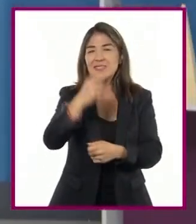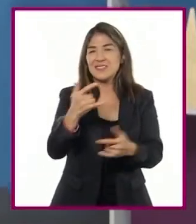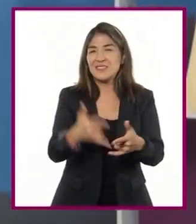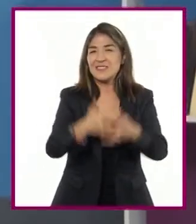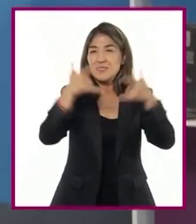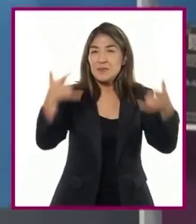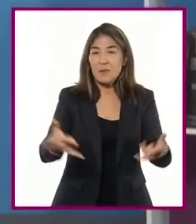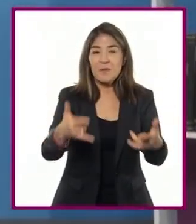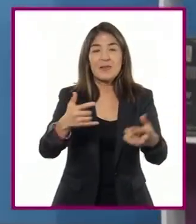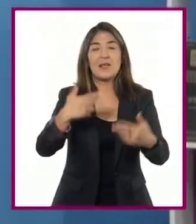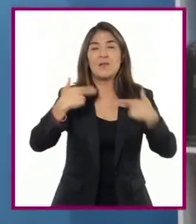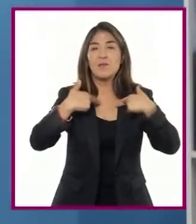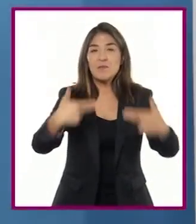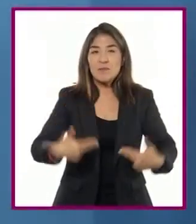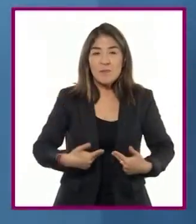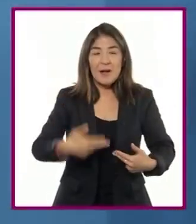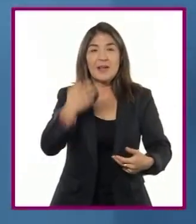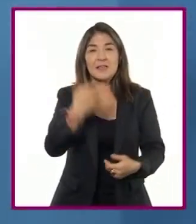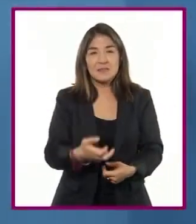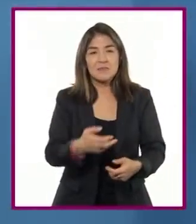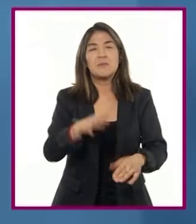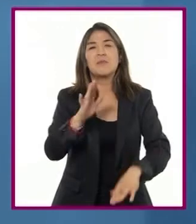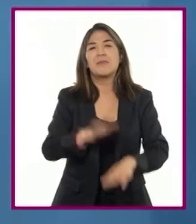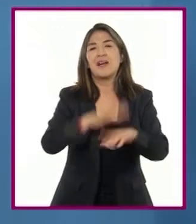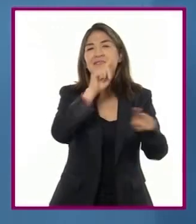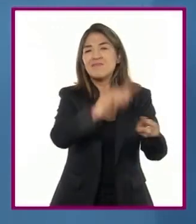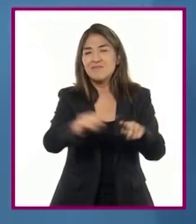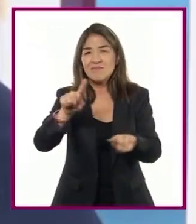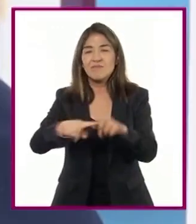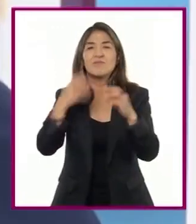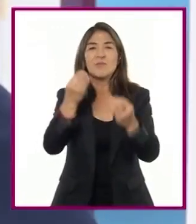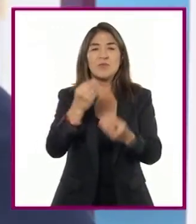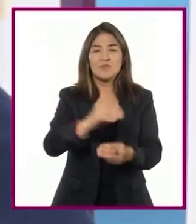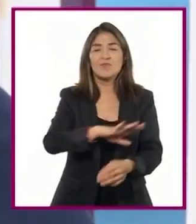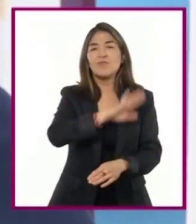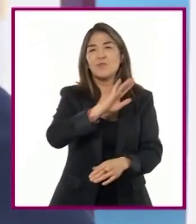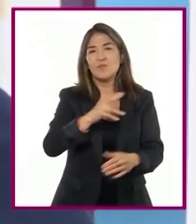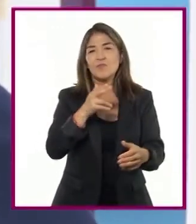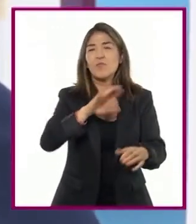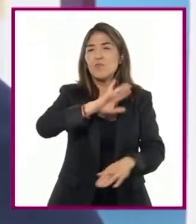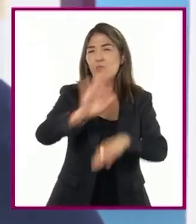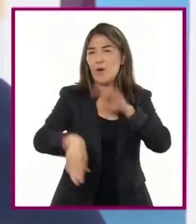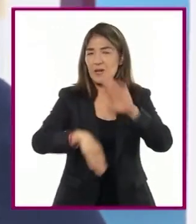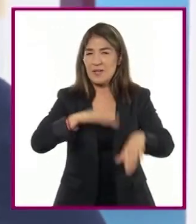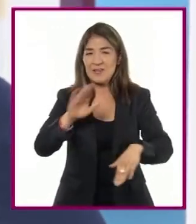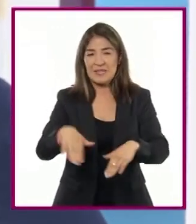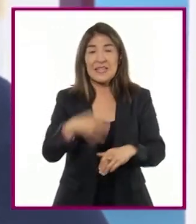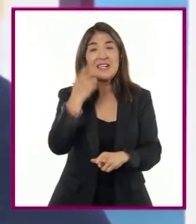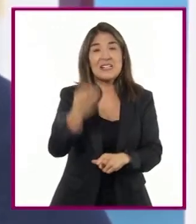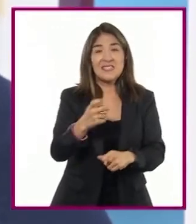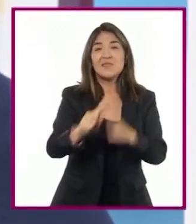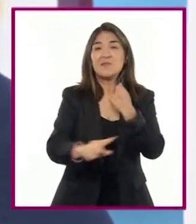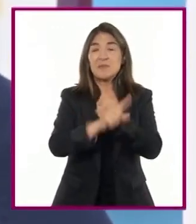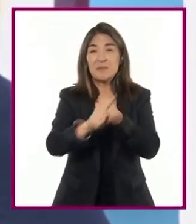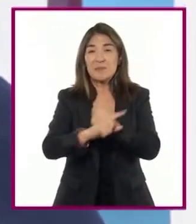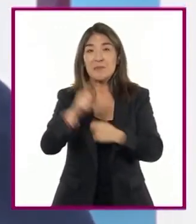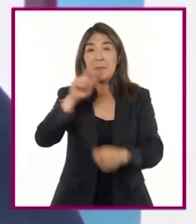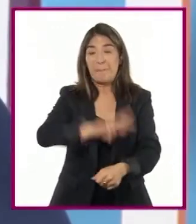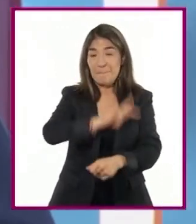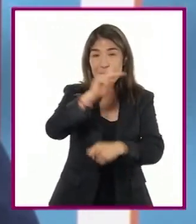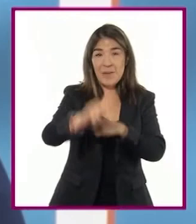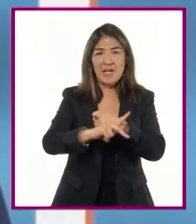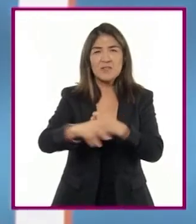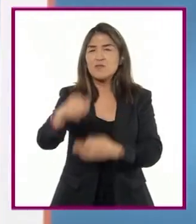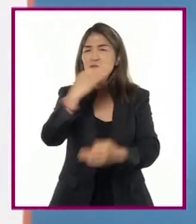humanidad y que causó un gran número de muertes. Tras este conflicto, países de todo el mundo se unieron